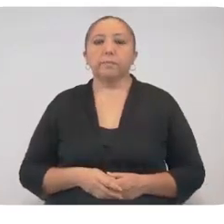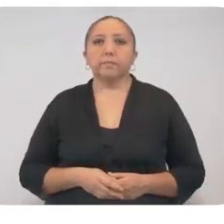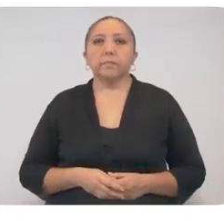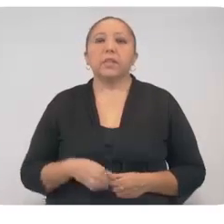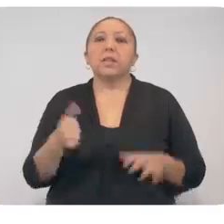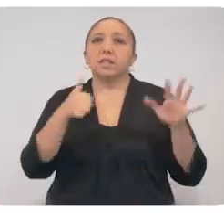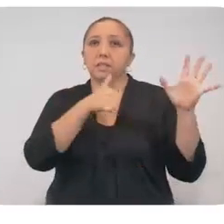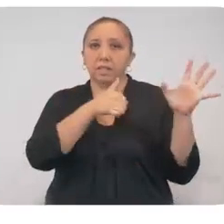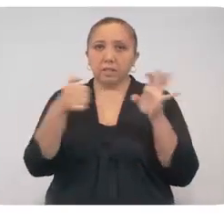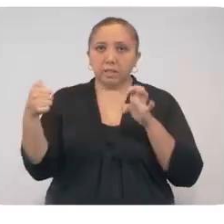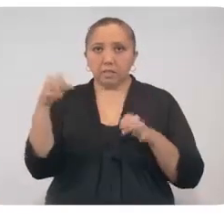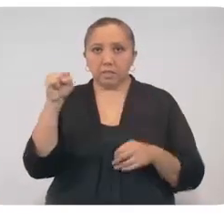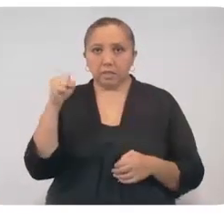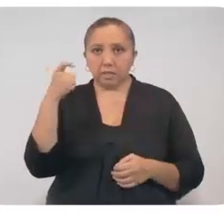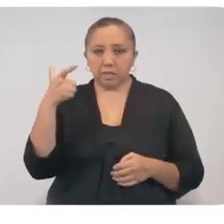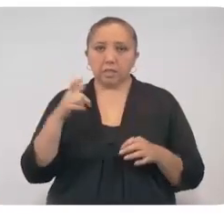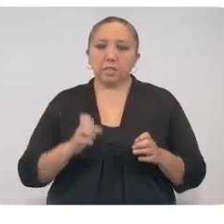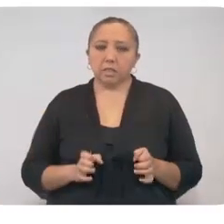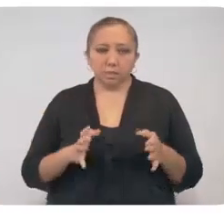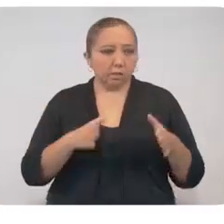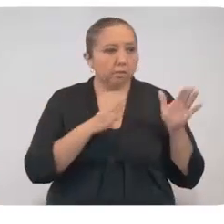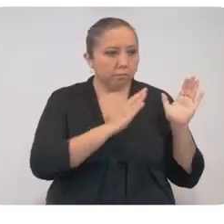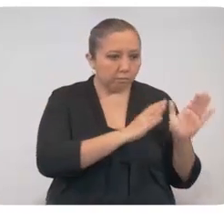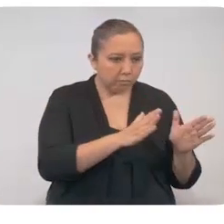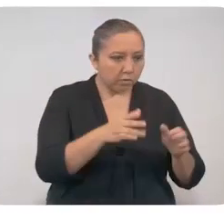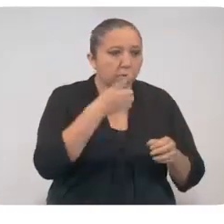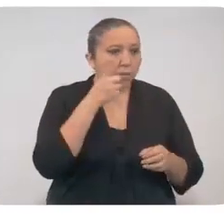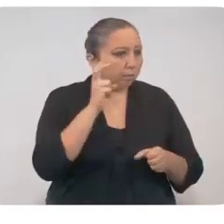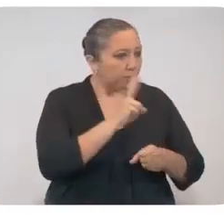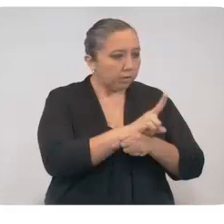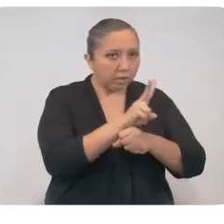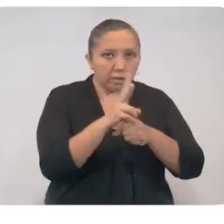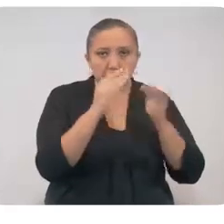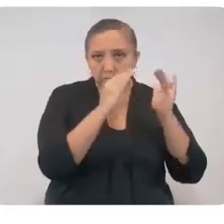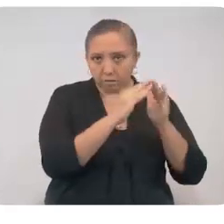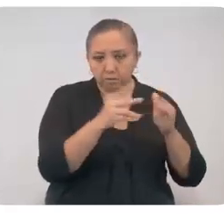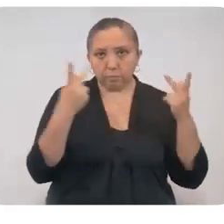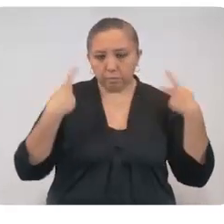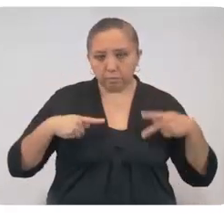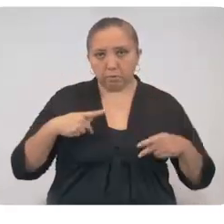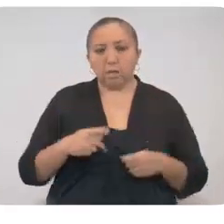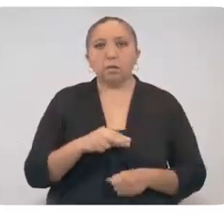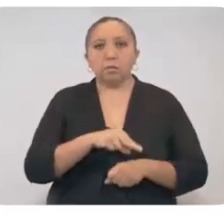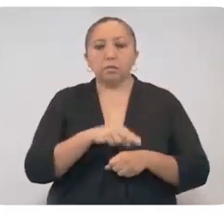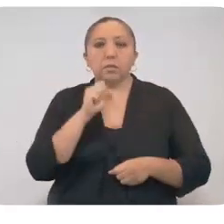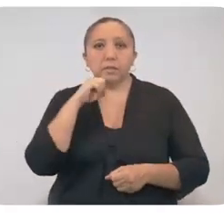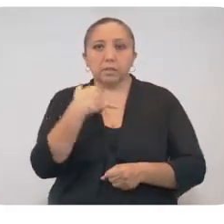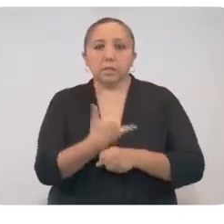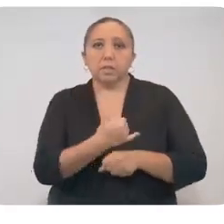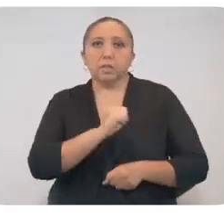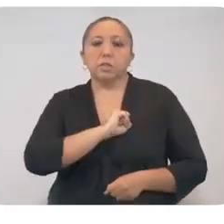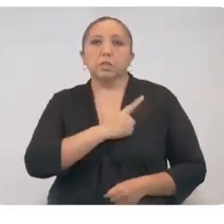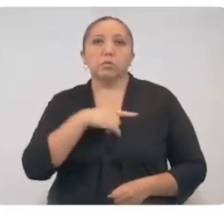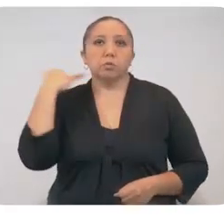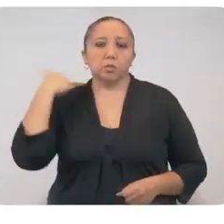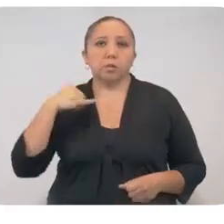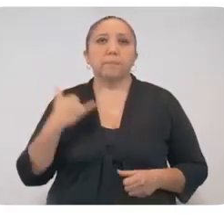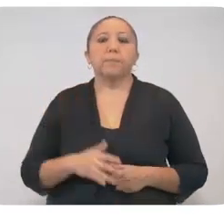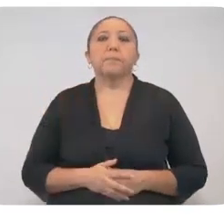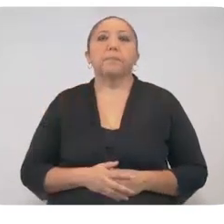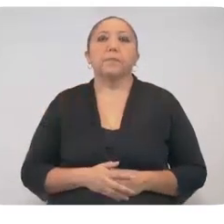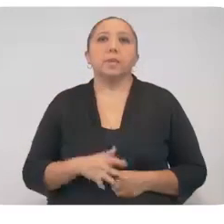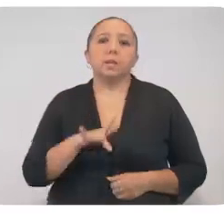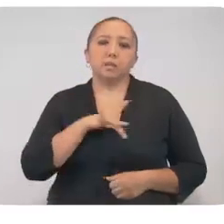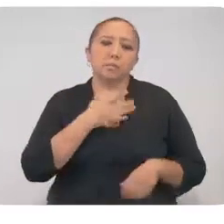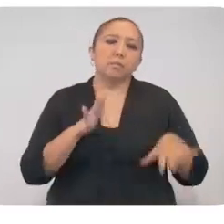667 están estables, aisladas y monitoreadas constantemente por personal médico de la Secretaría de Salud de Yucatán. Presentan